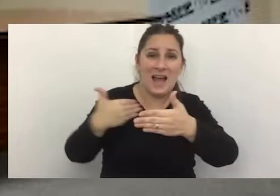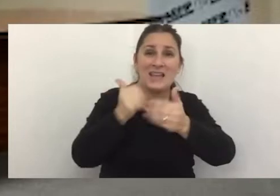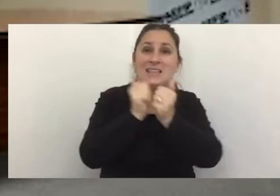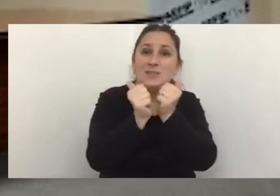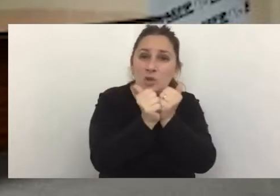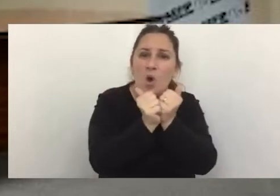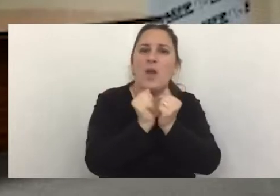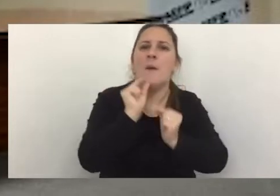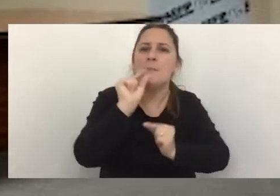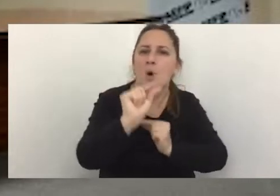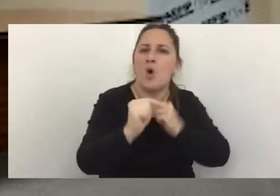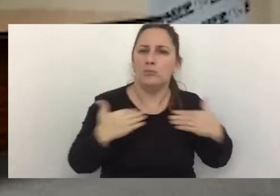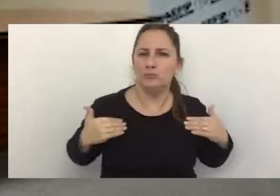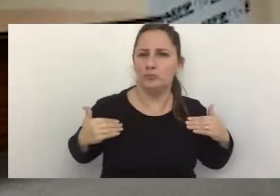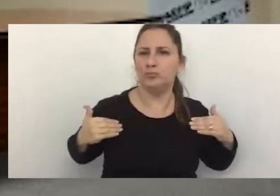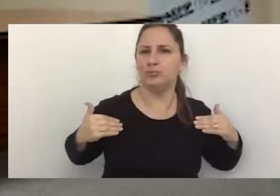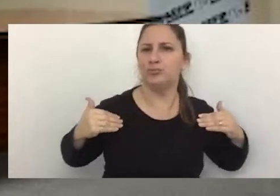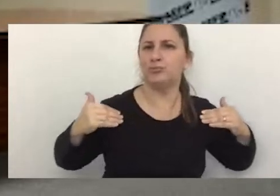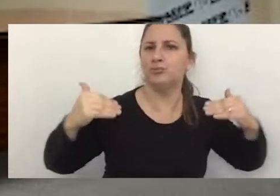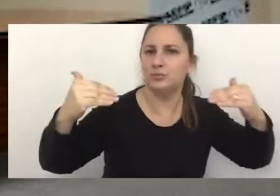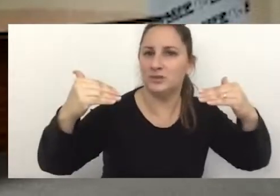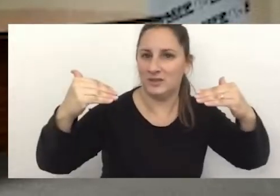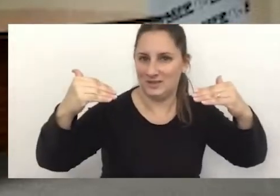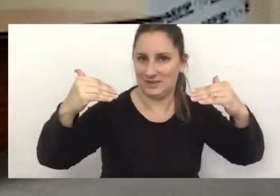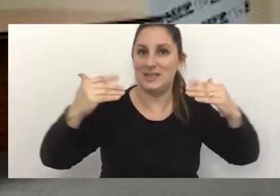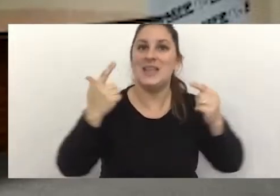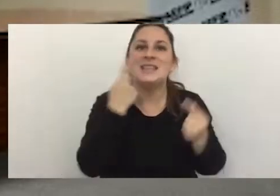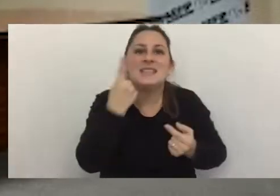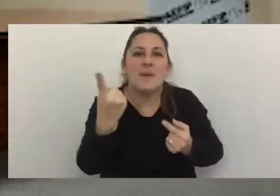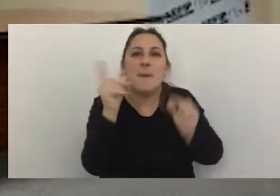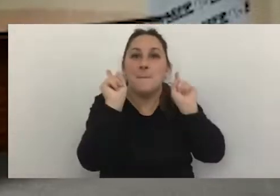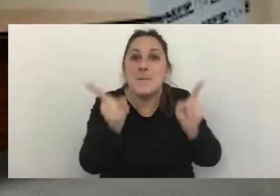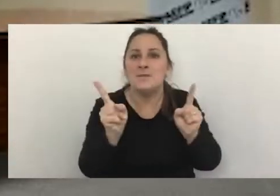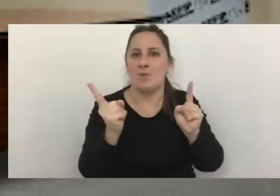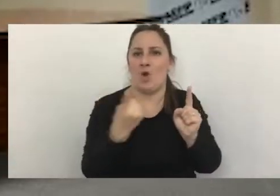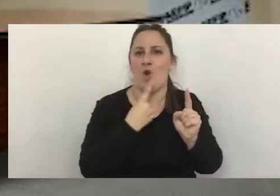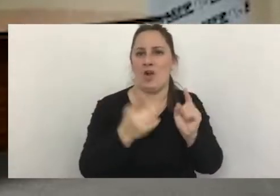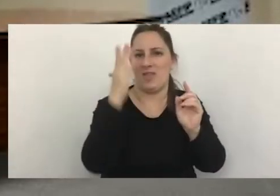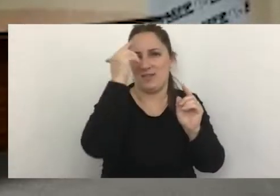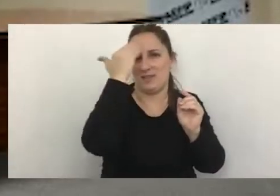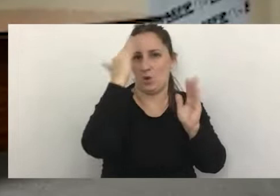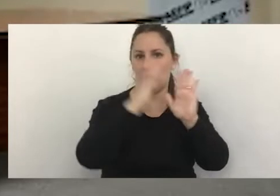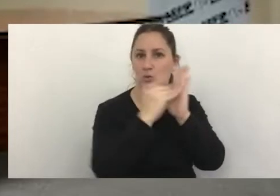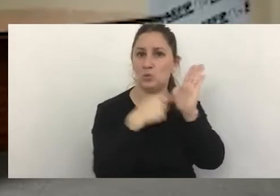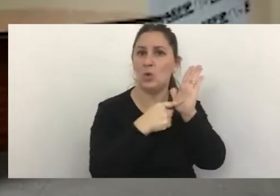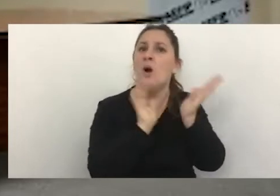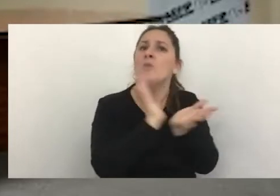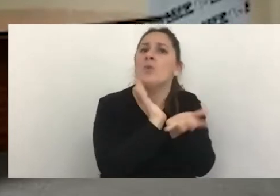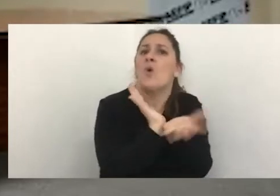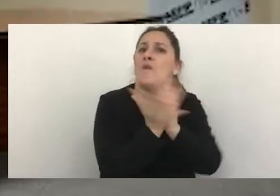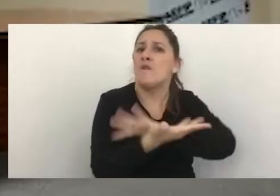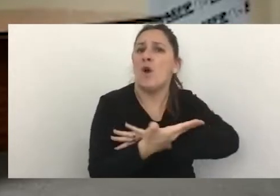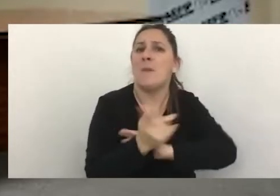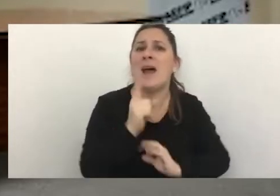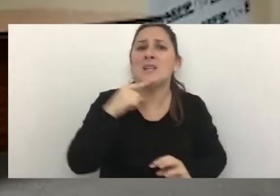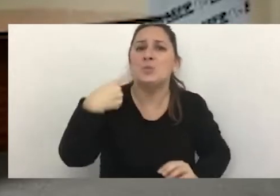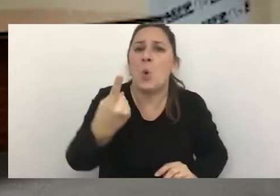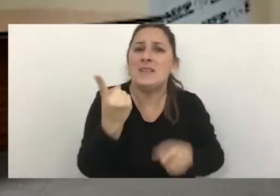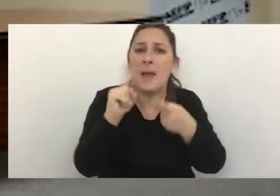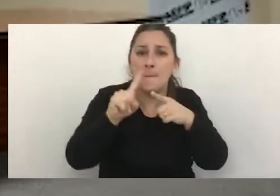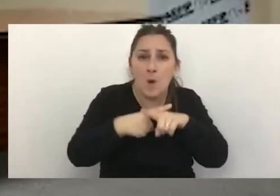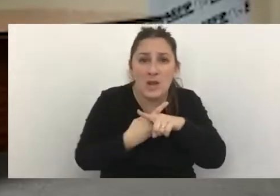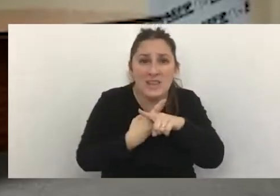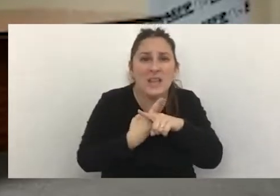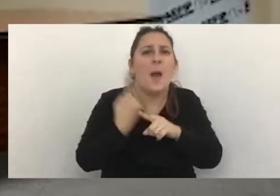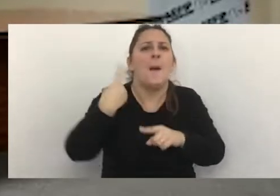de esa evolución jurídica plasmada en la Constitución. Es una respuesta política, pero una respuesta política que nace